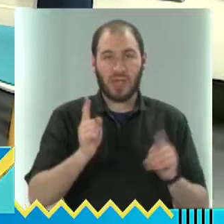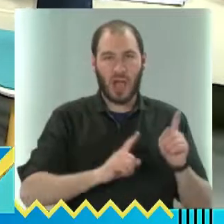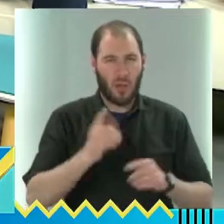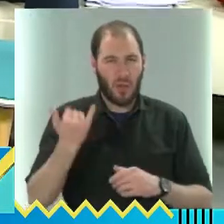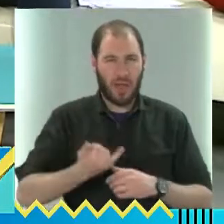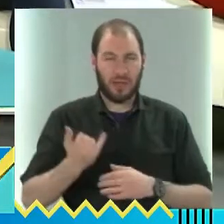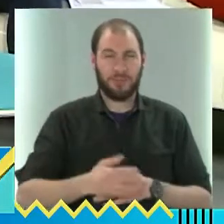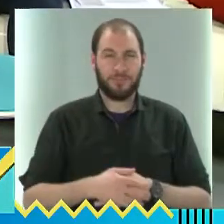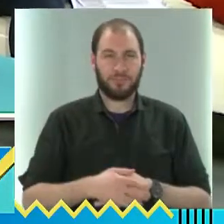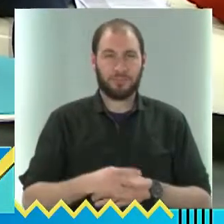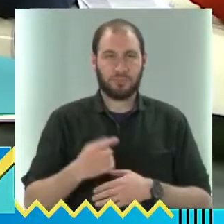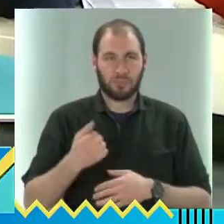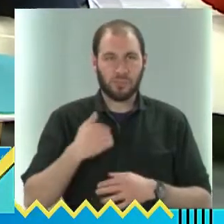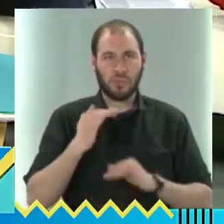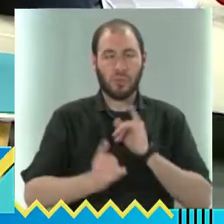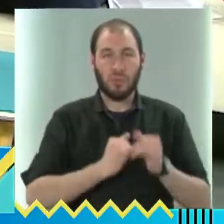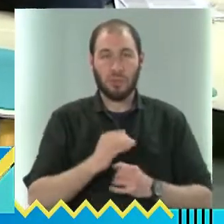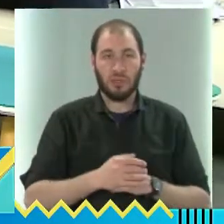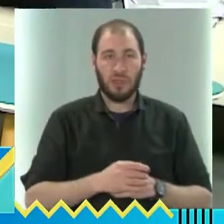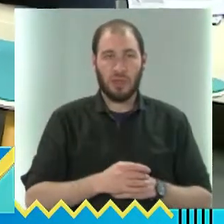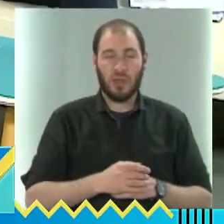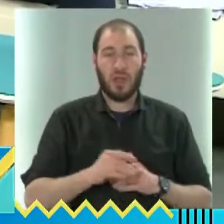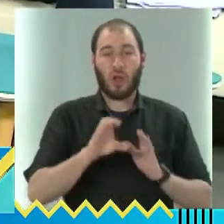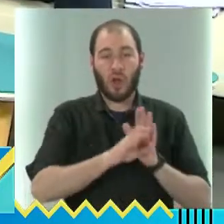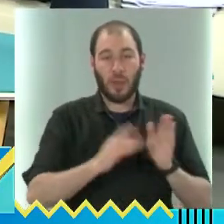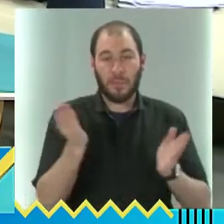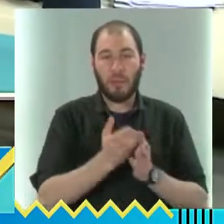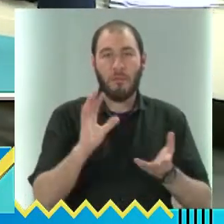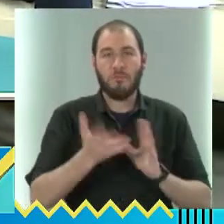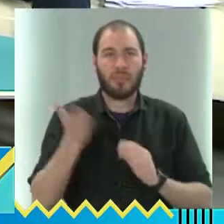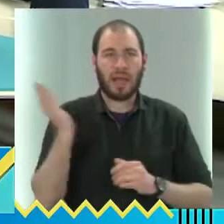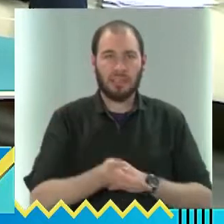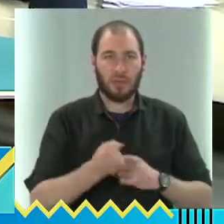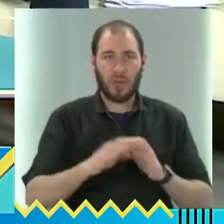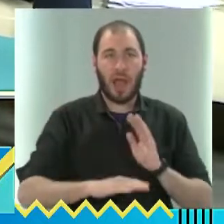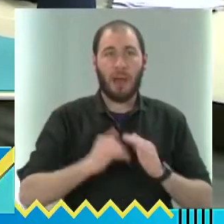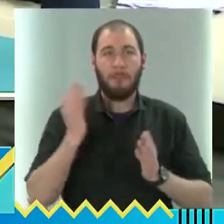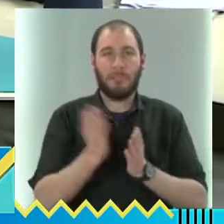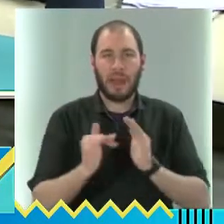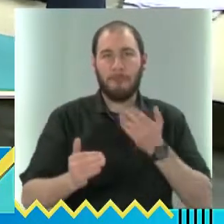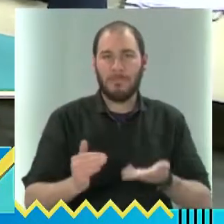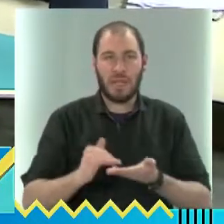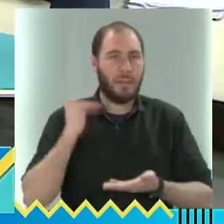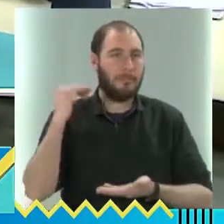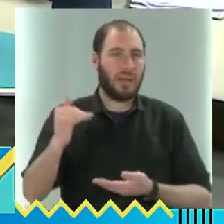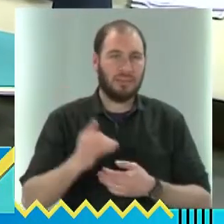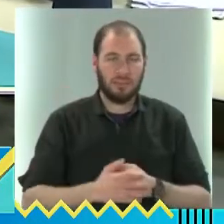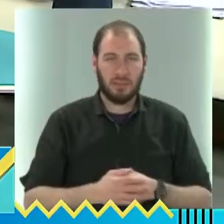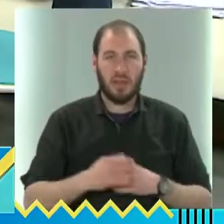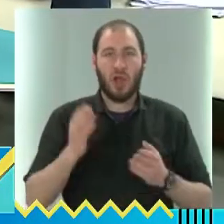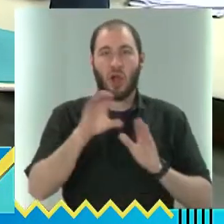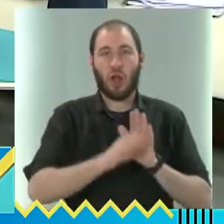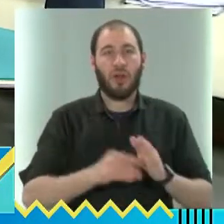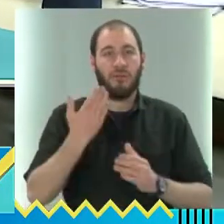visos y esto hago una acotación, de ser un mini código penal por el tipo de penas, porque excede a veces las penas mínimas que establece el